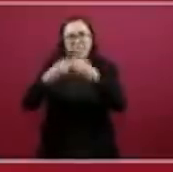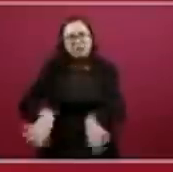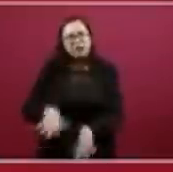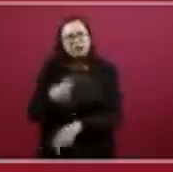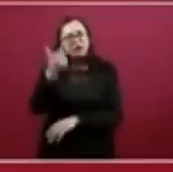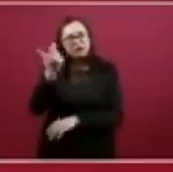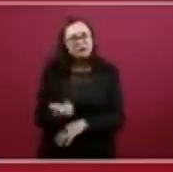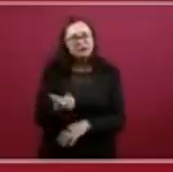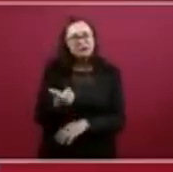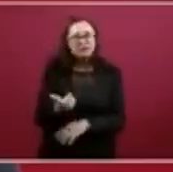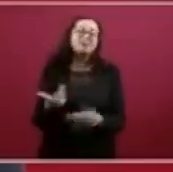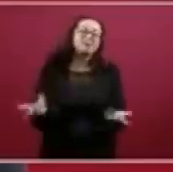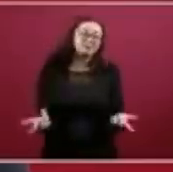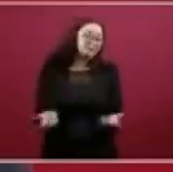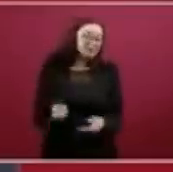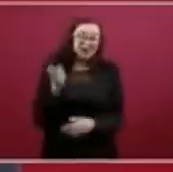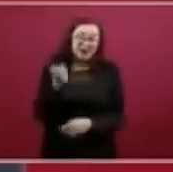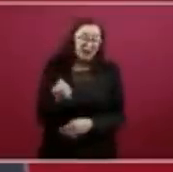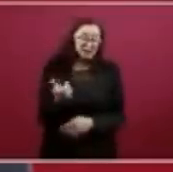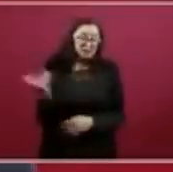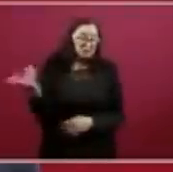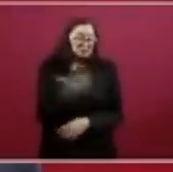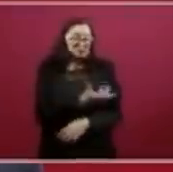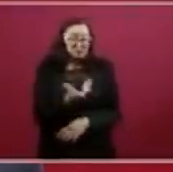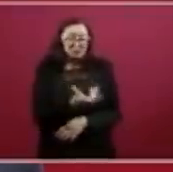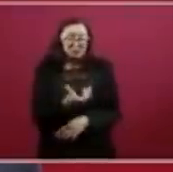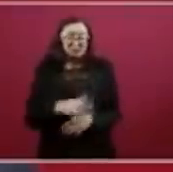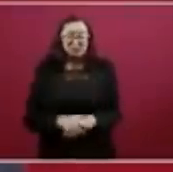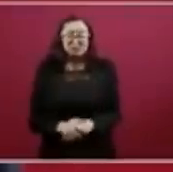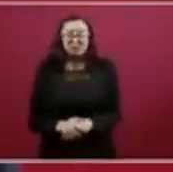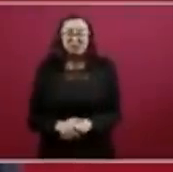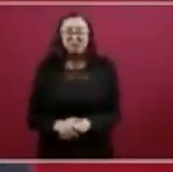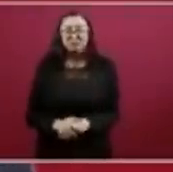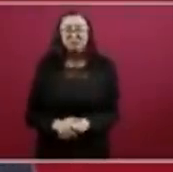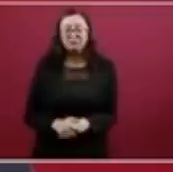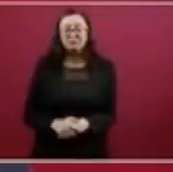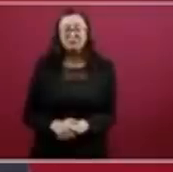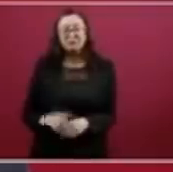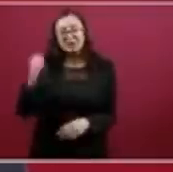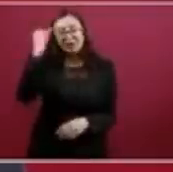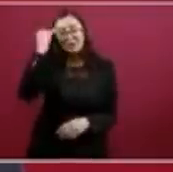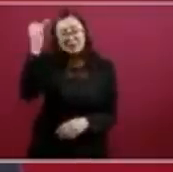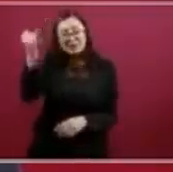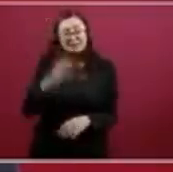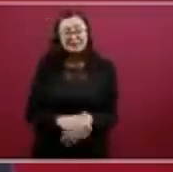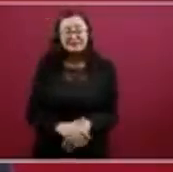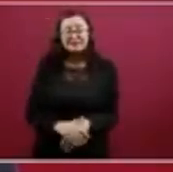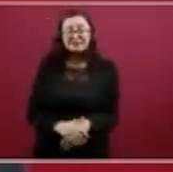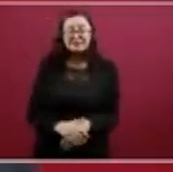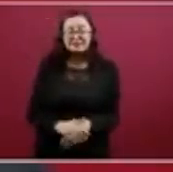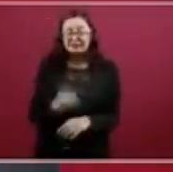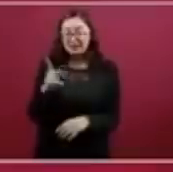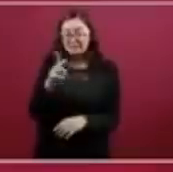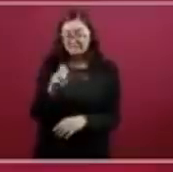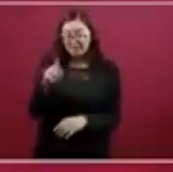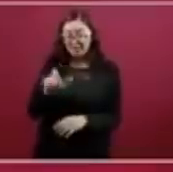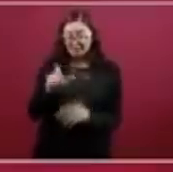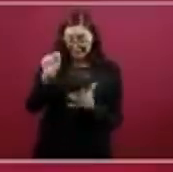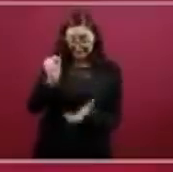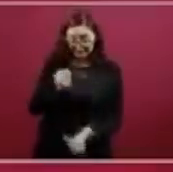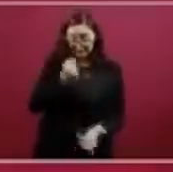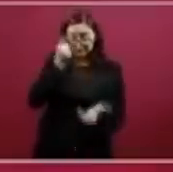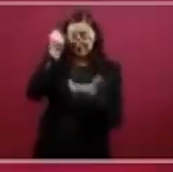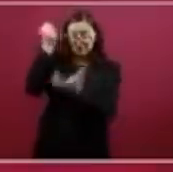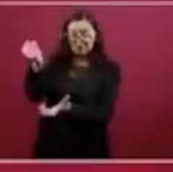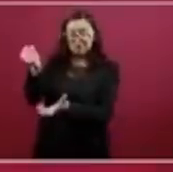que hicieron. Imagínense la inversión en los últimos tiempos en Pemex destinada